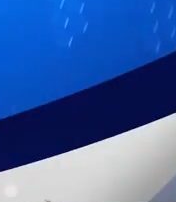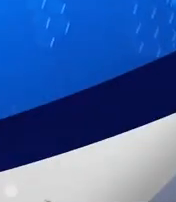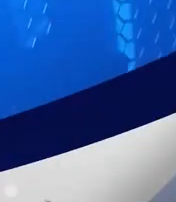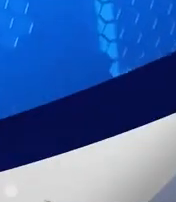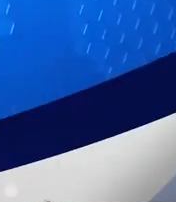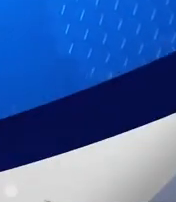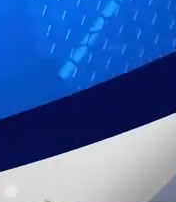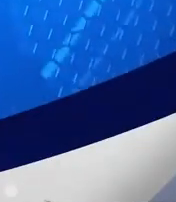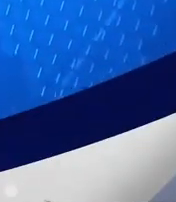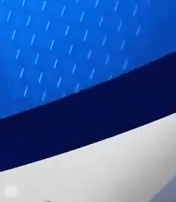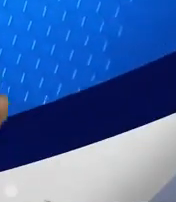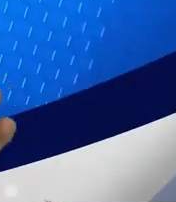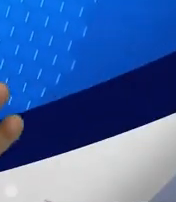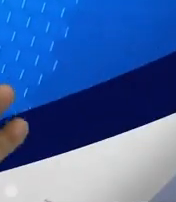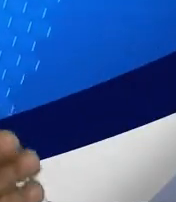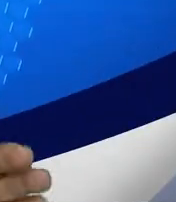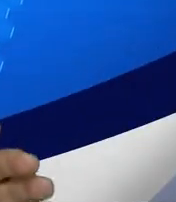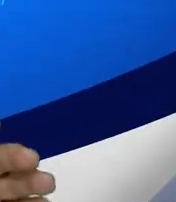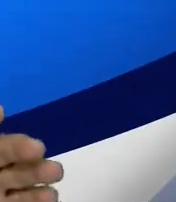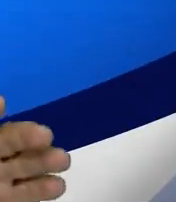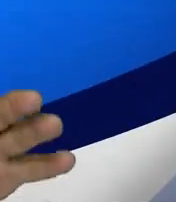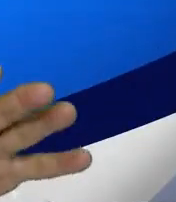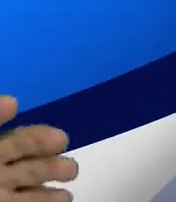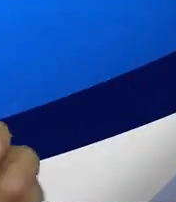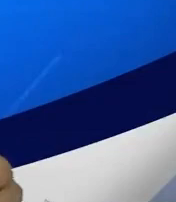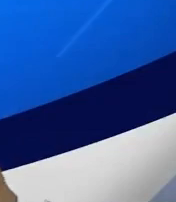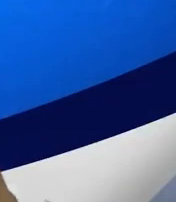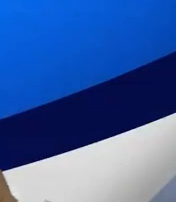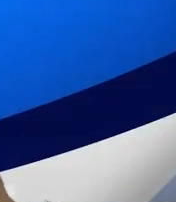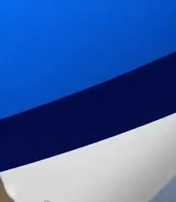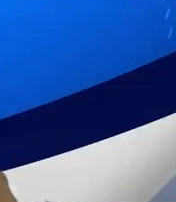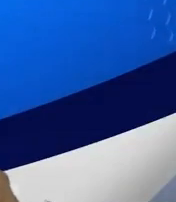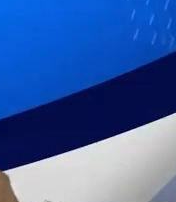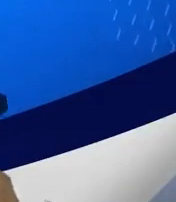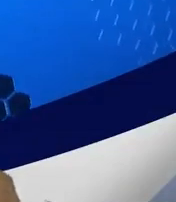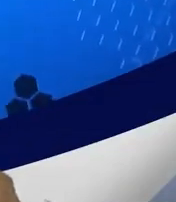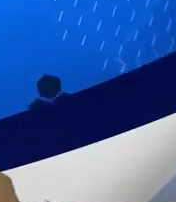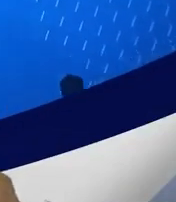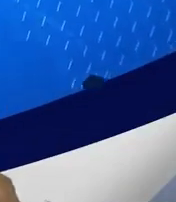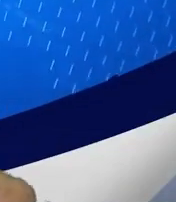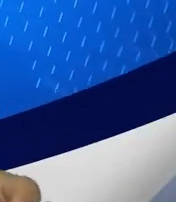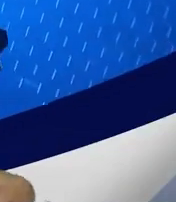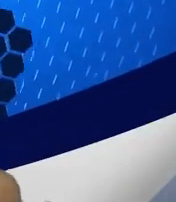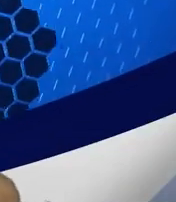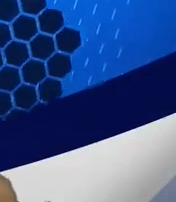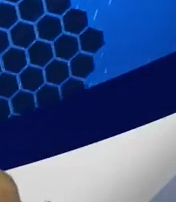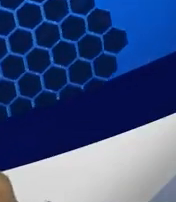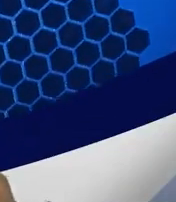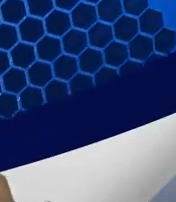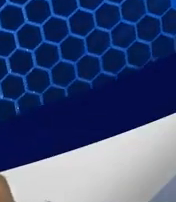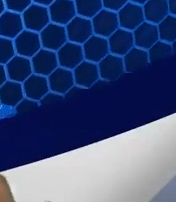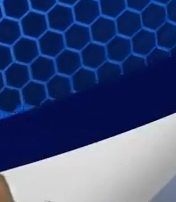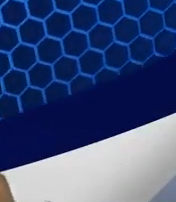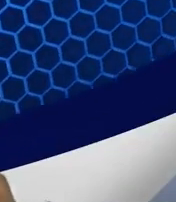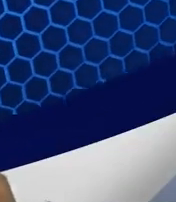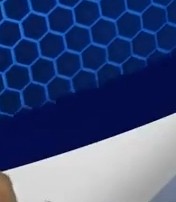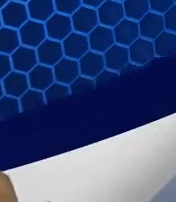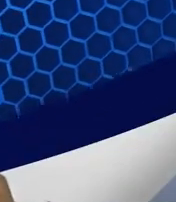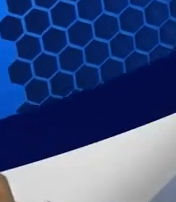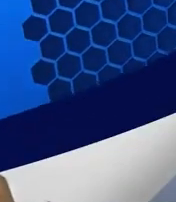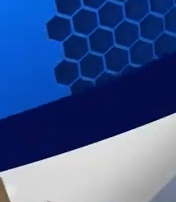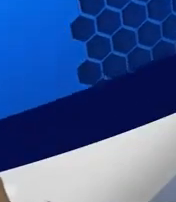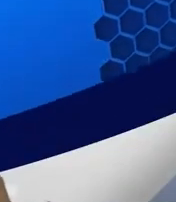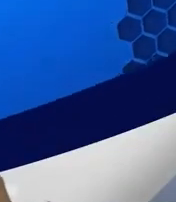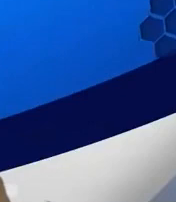Pero no solamente habló de los peajes y la corrupción don Rafael López Aliaga, también habló sobre